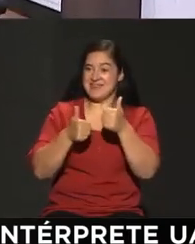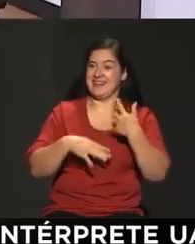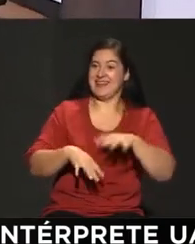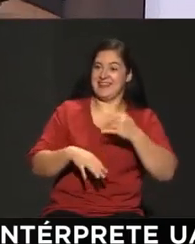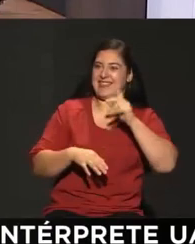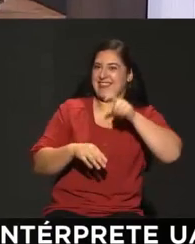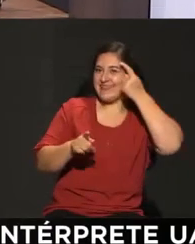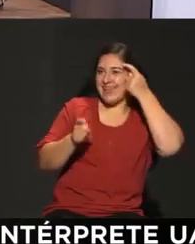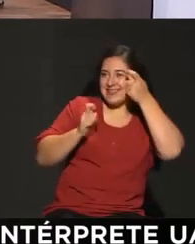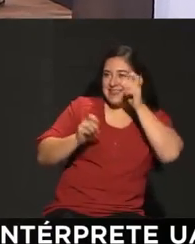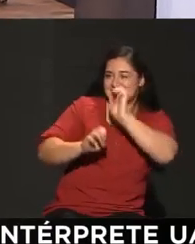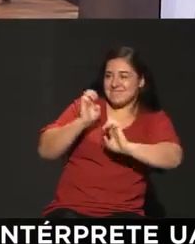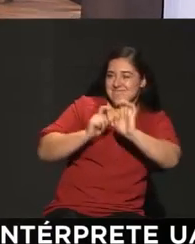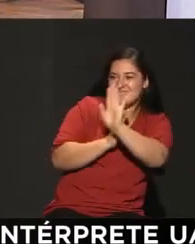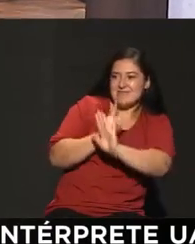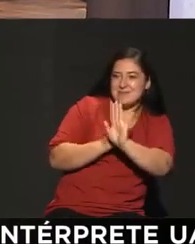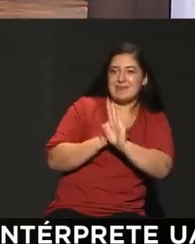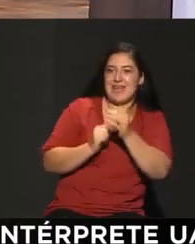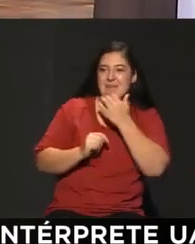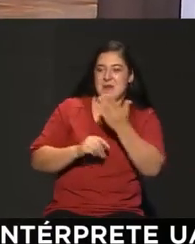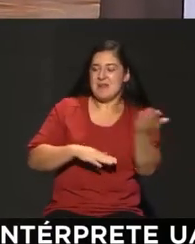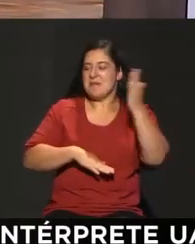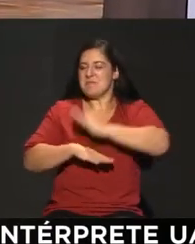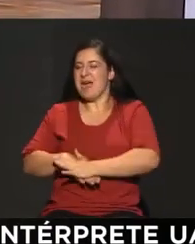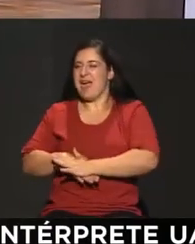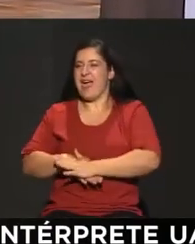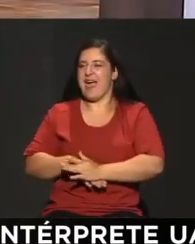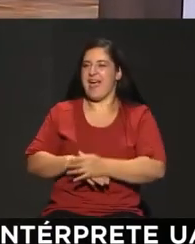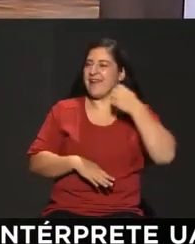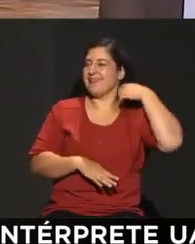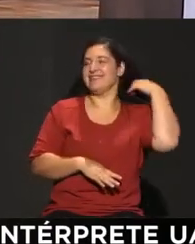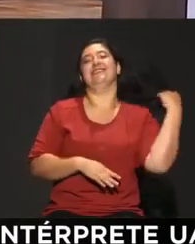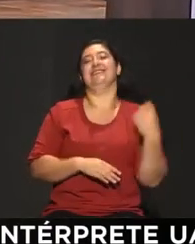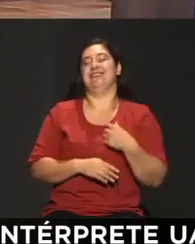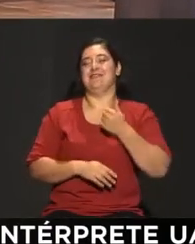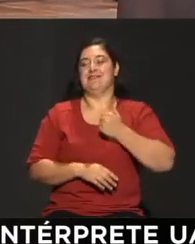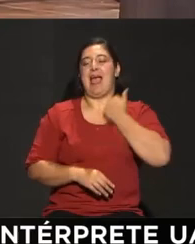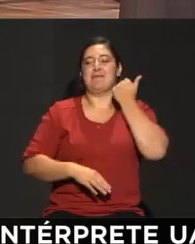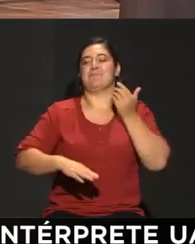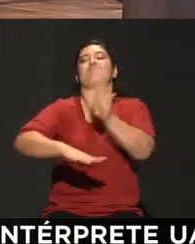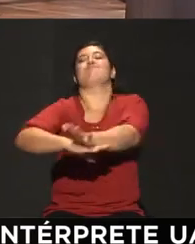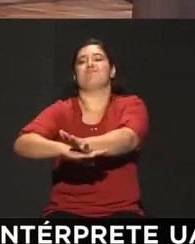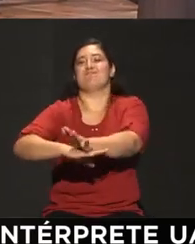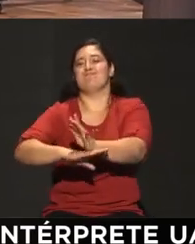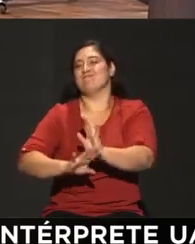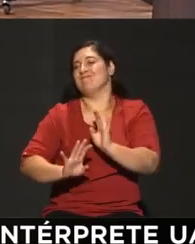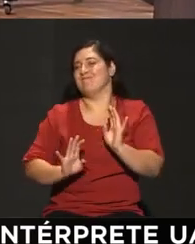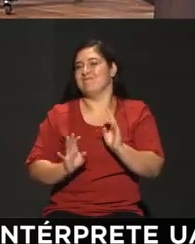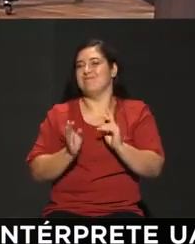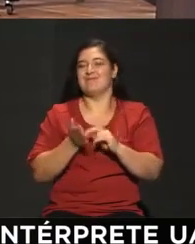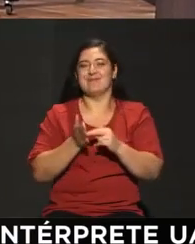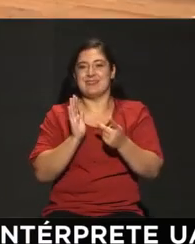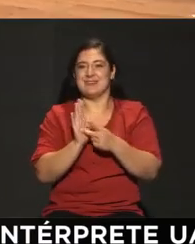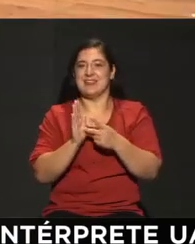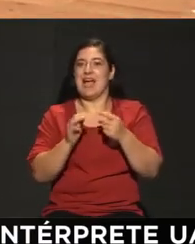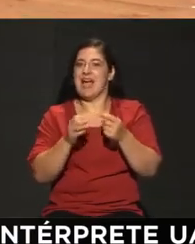me metiste ese ataque, te relajaste, te desconcentraste. Y yo aproveché un contraataque. Así o sea, es. Que podemos hablar de que